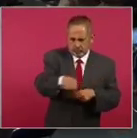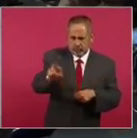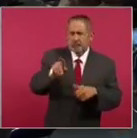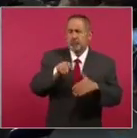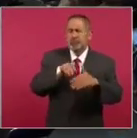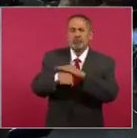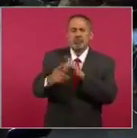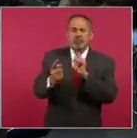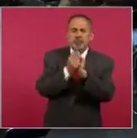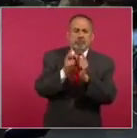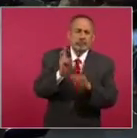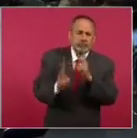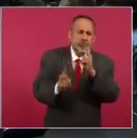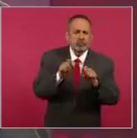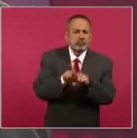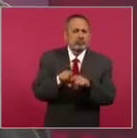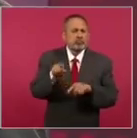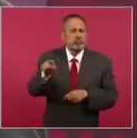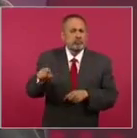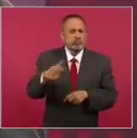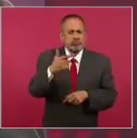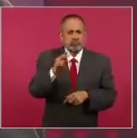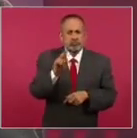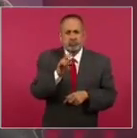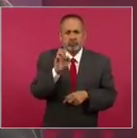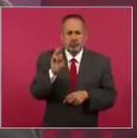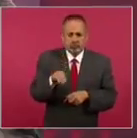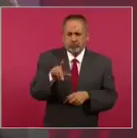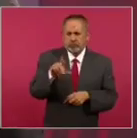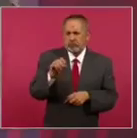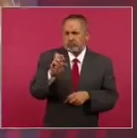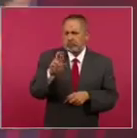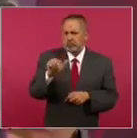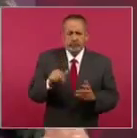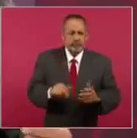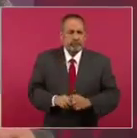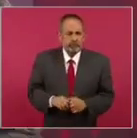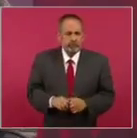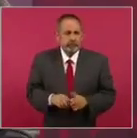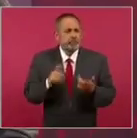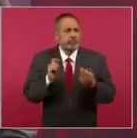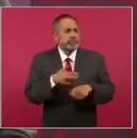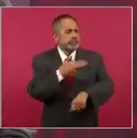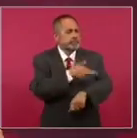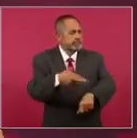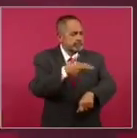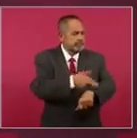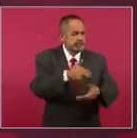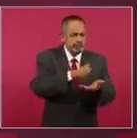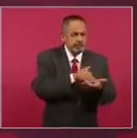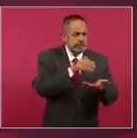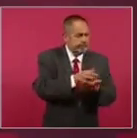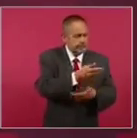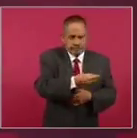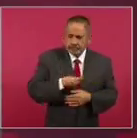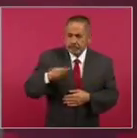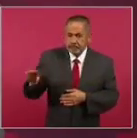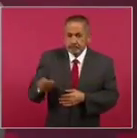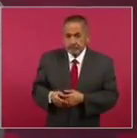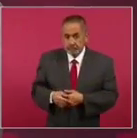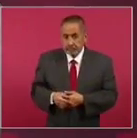hermanas de Guzmán Loera para que lo fuera a ver. O sea, fue un trámite. Pues eso es